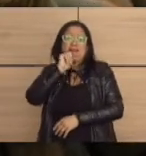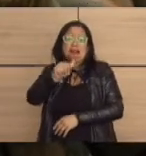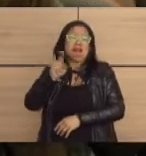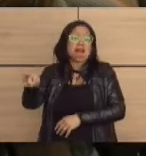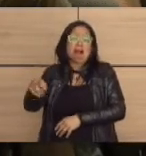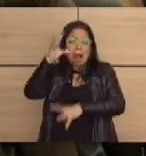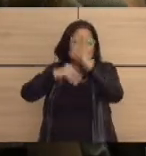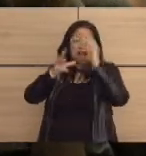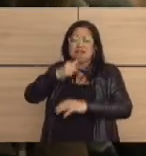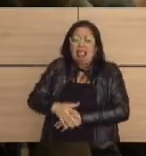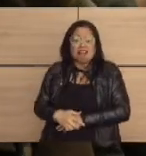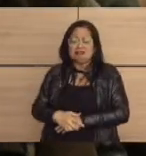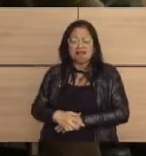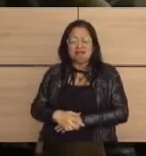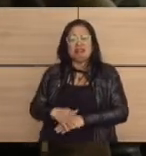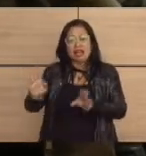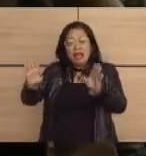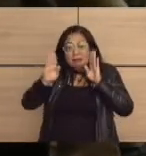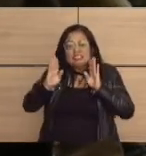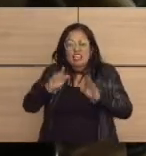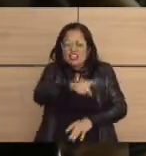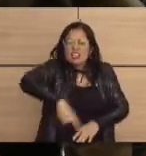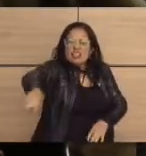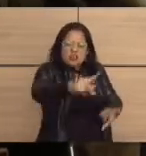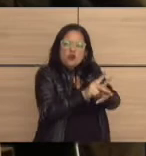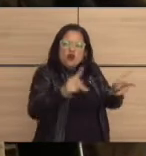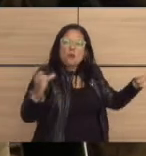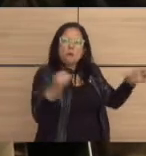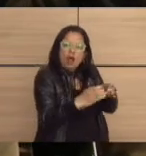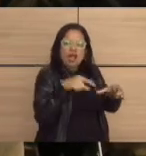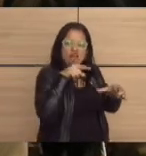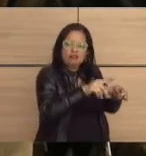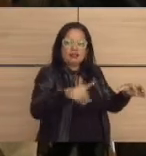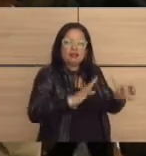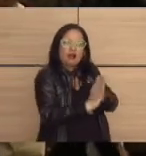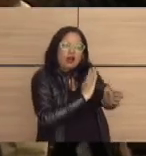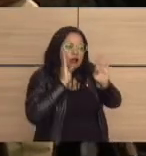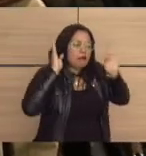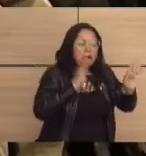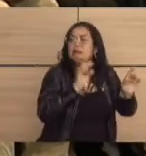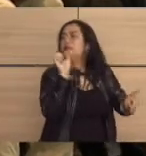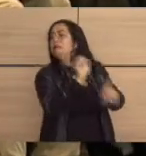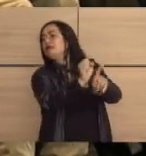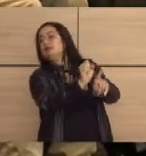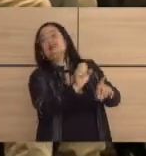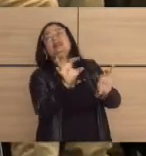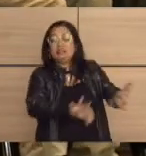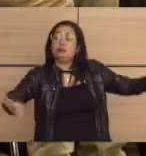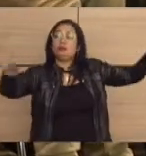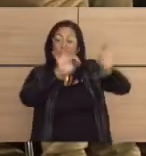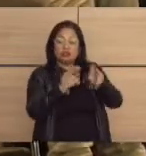a escuchar la voz del territorio. Y era fundamental escuchar la voz del